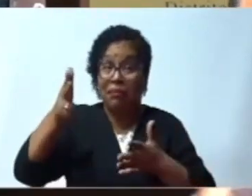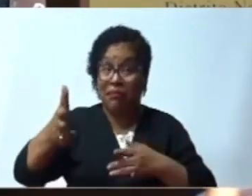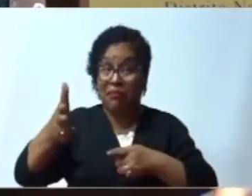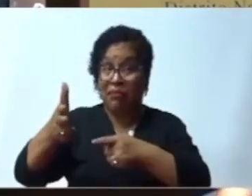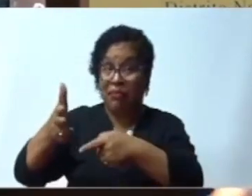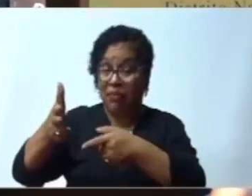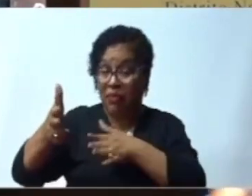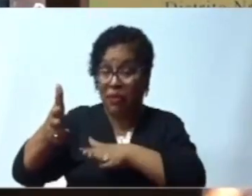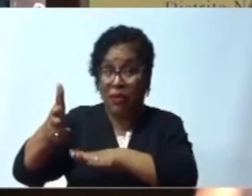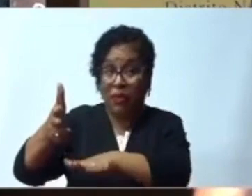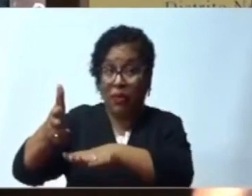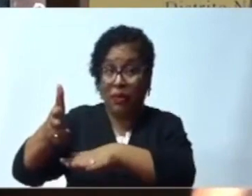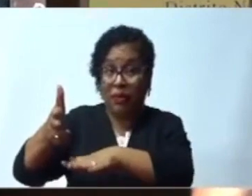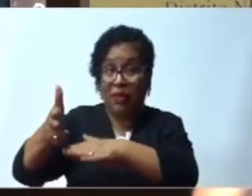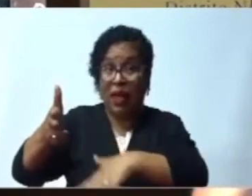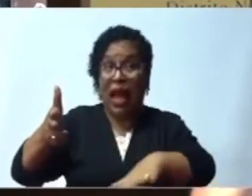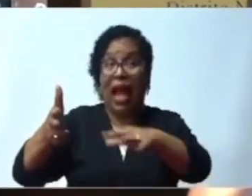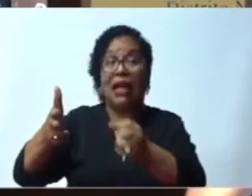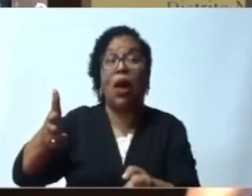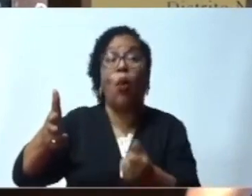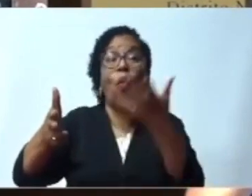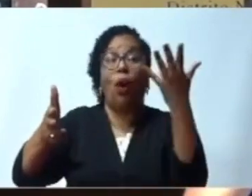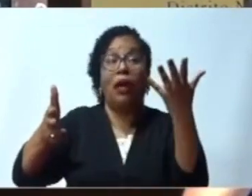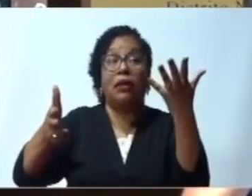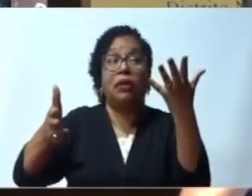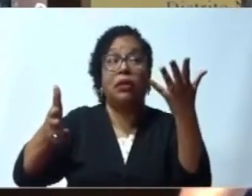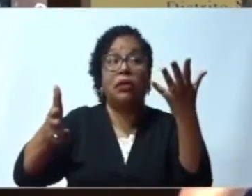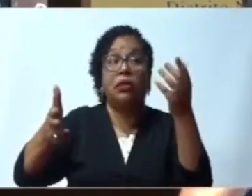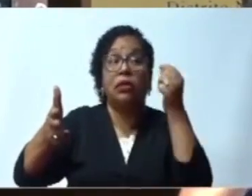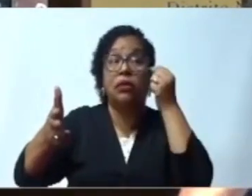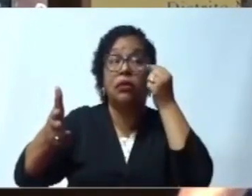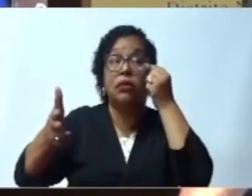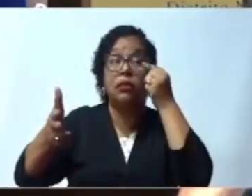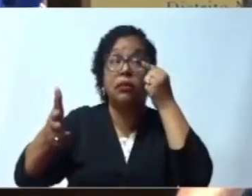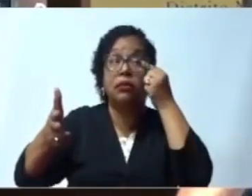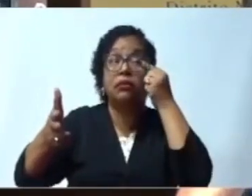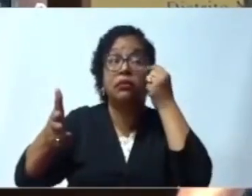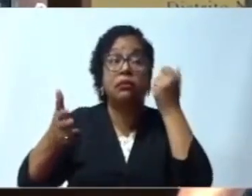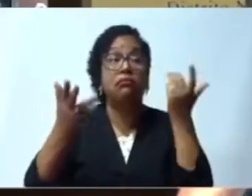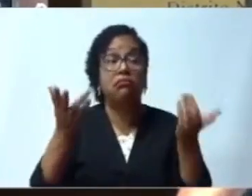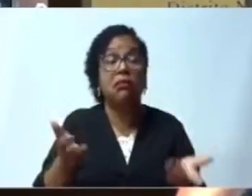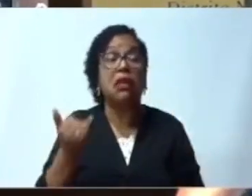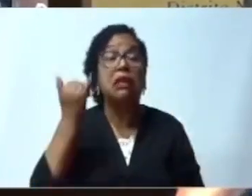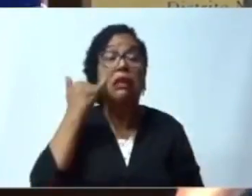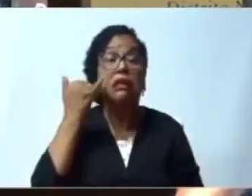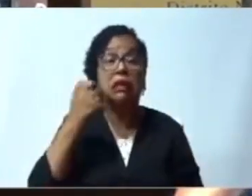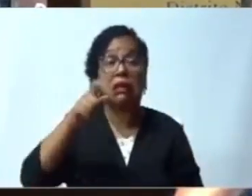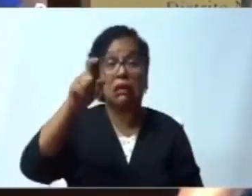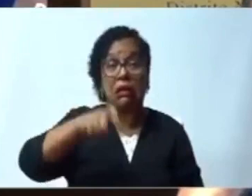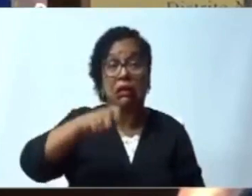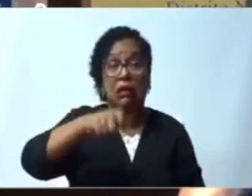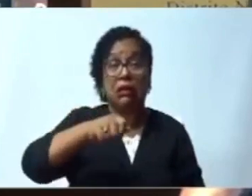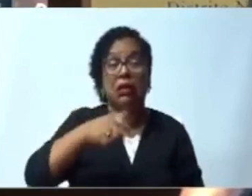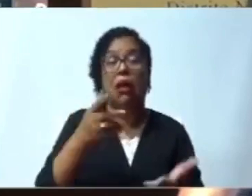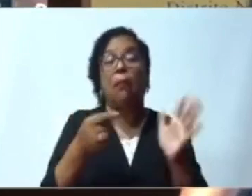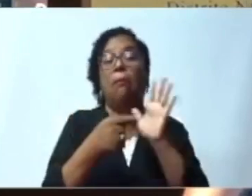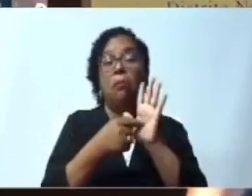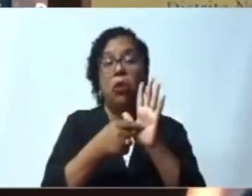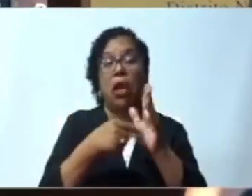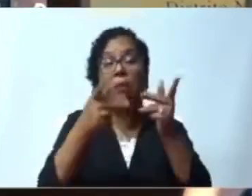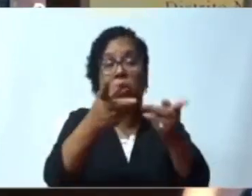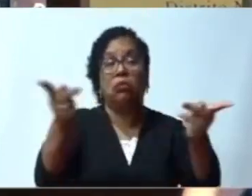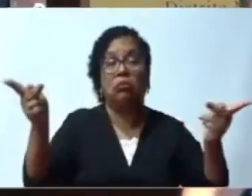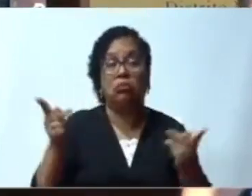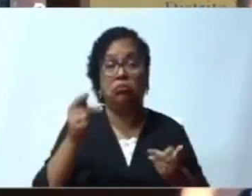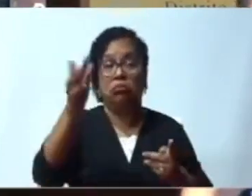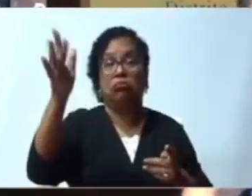ciudadanía? El que tiene la necesidad de ir a Medio Ambiente puede perfectamente moverse en el barrio X con una